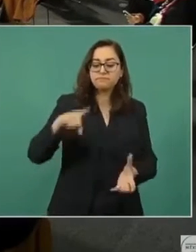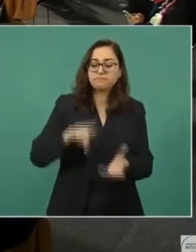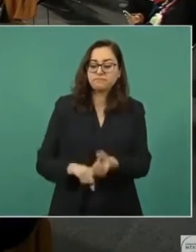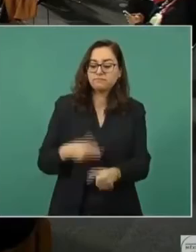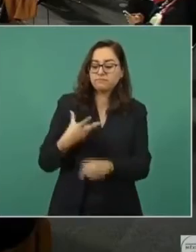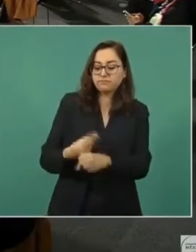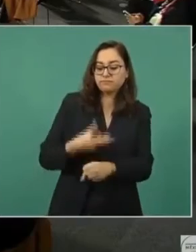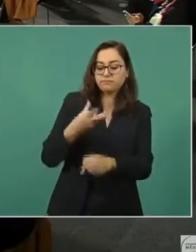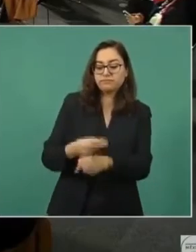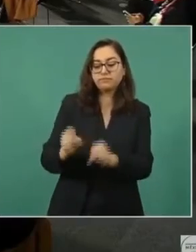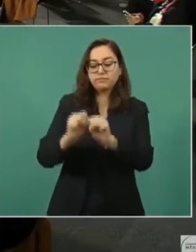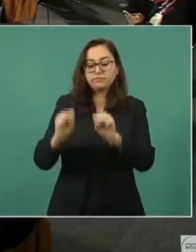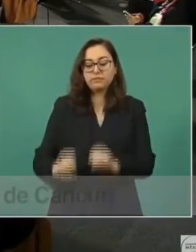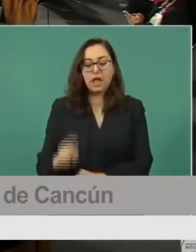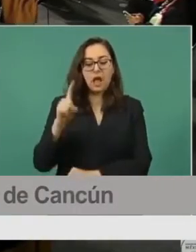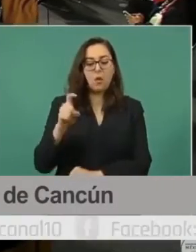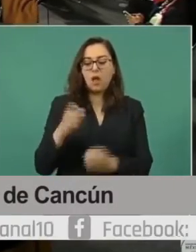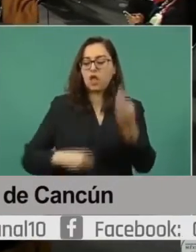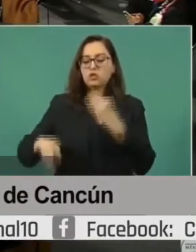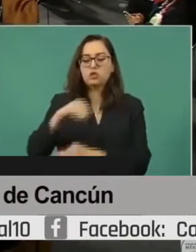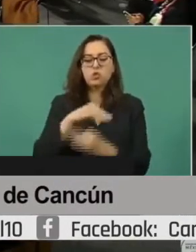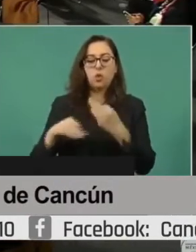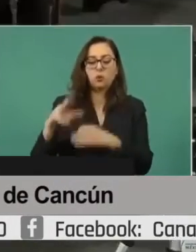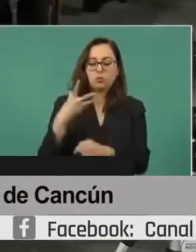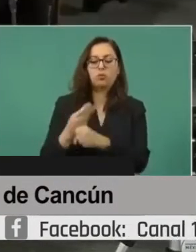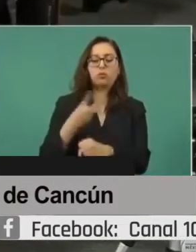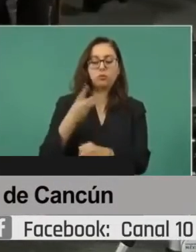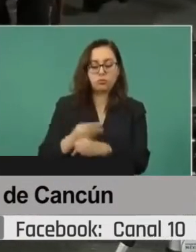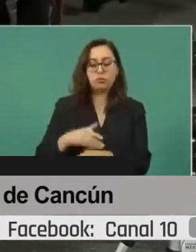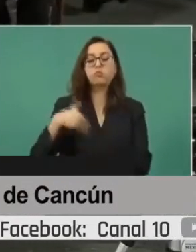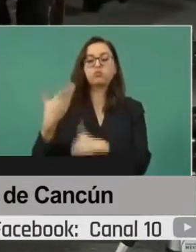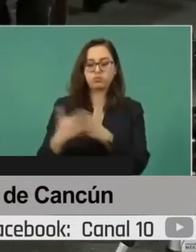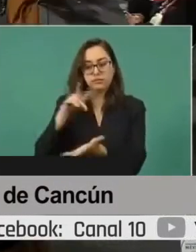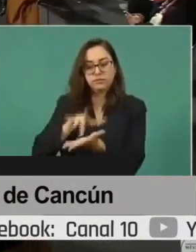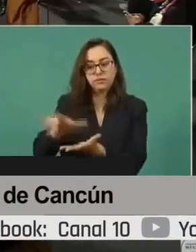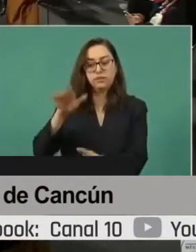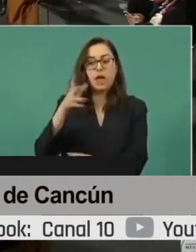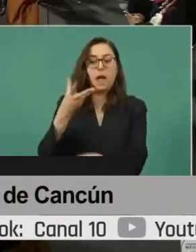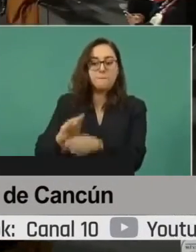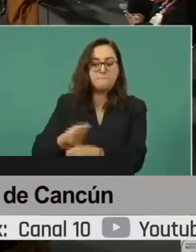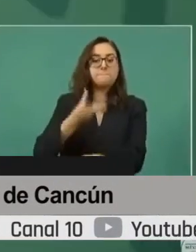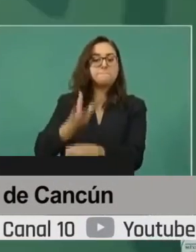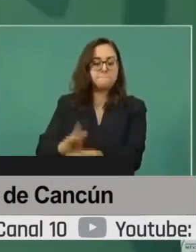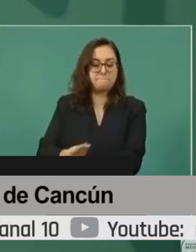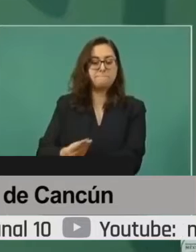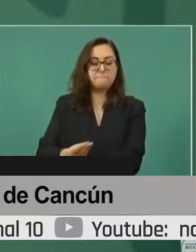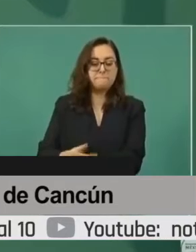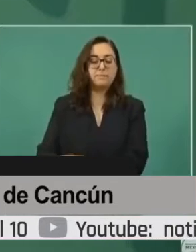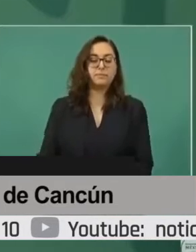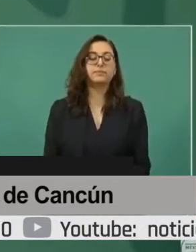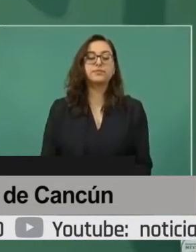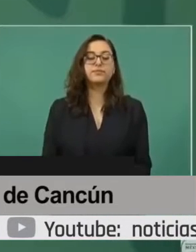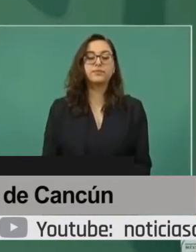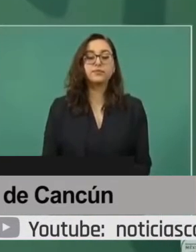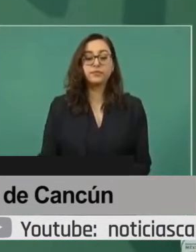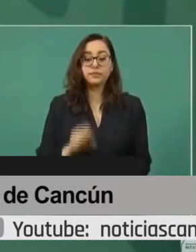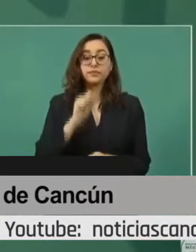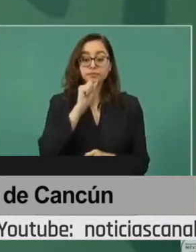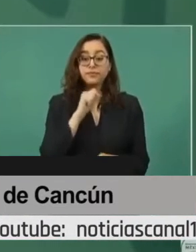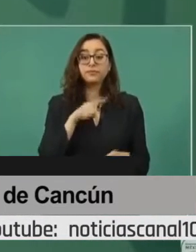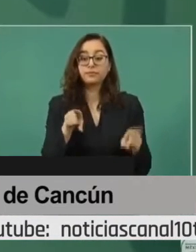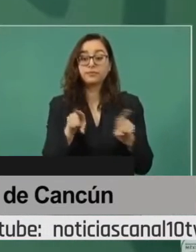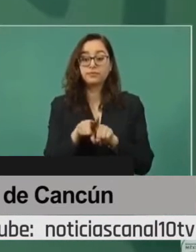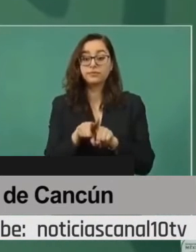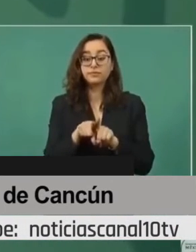agua. Es una obra que vamos a hacer conjuntamente. También se va a hacer un puente